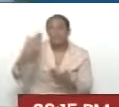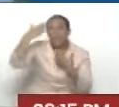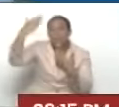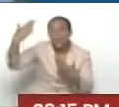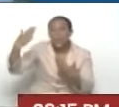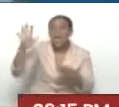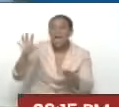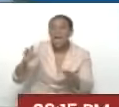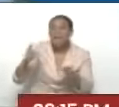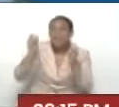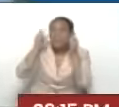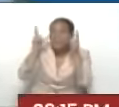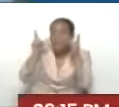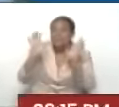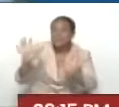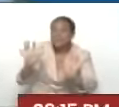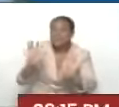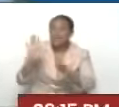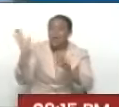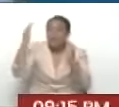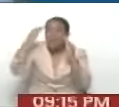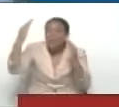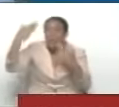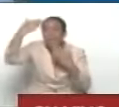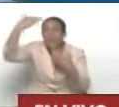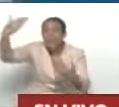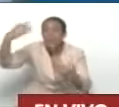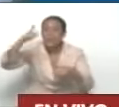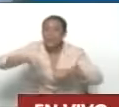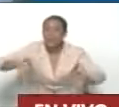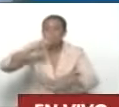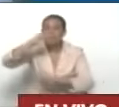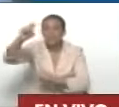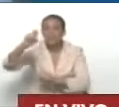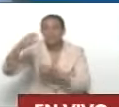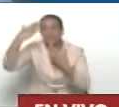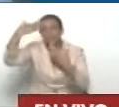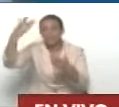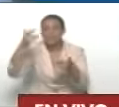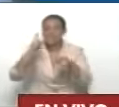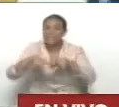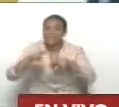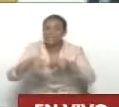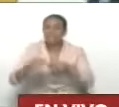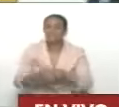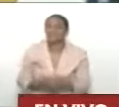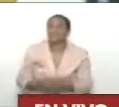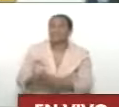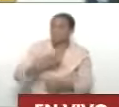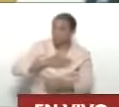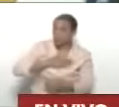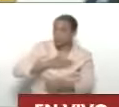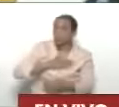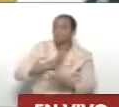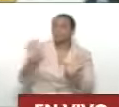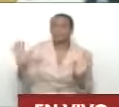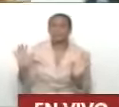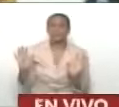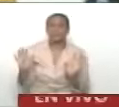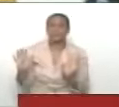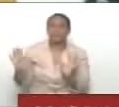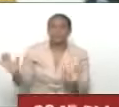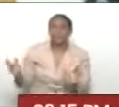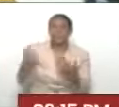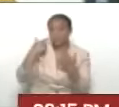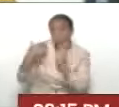estás despierto todavía, mi saludo desde aquí. Bueno, presidente, yo vengo... No